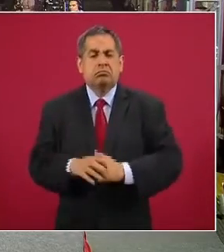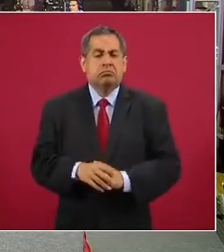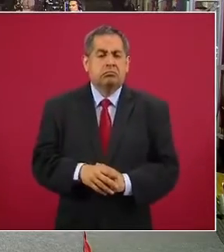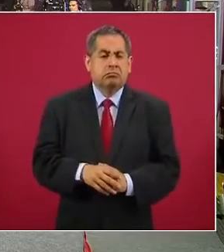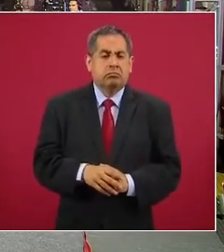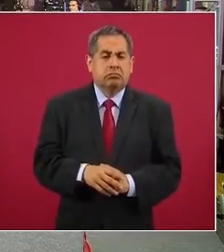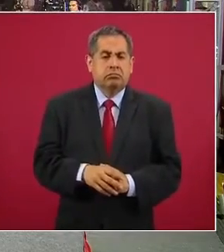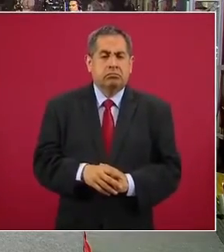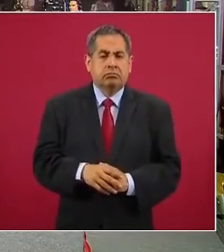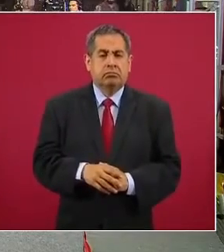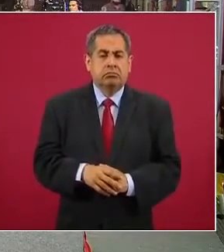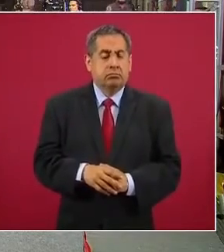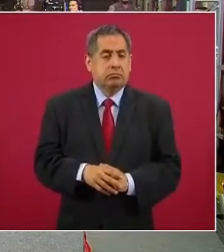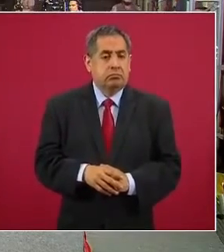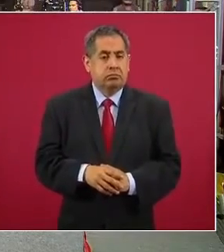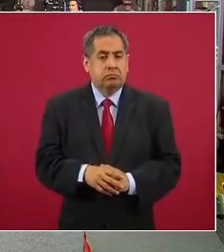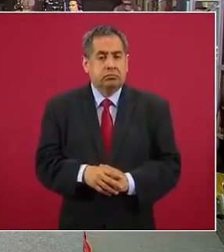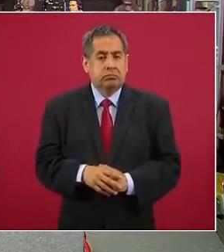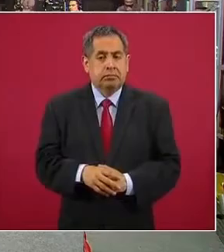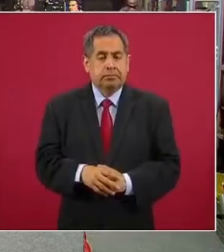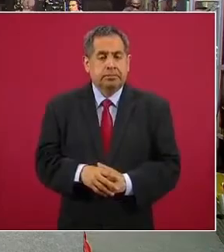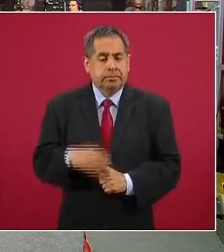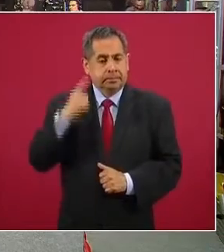Ellos lo hicieron con base en el debate.